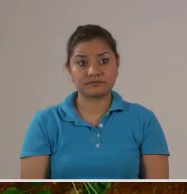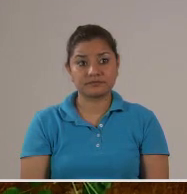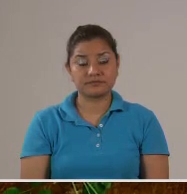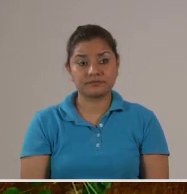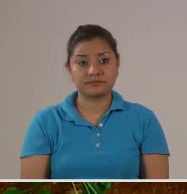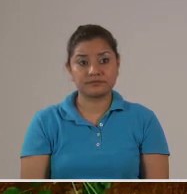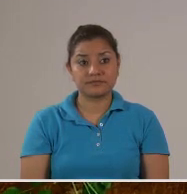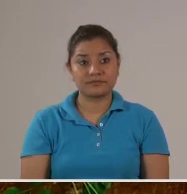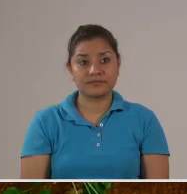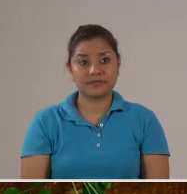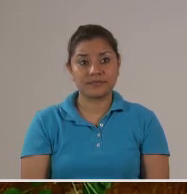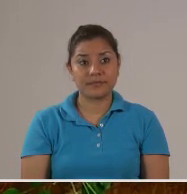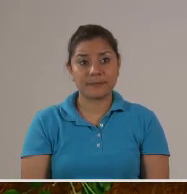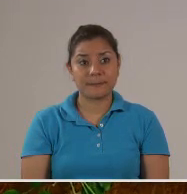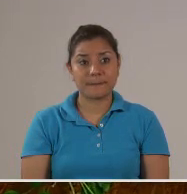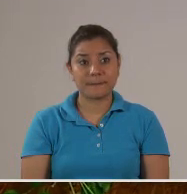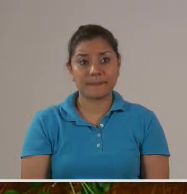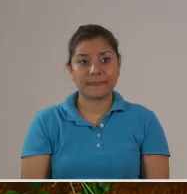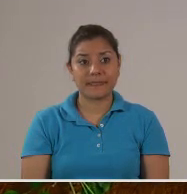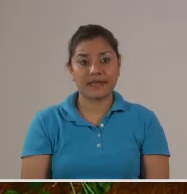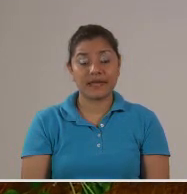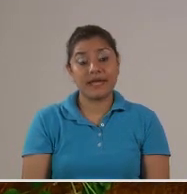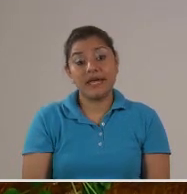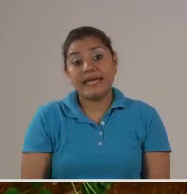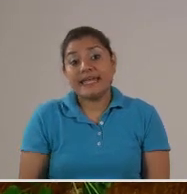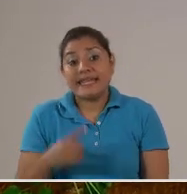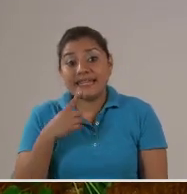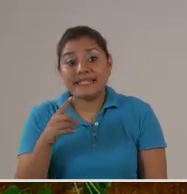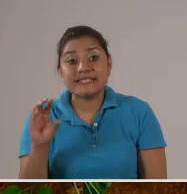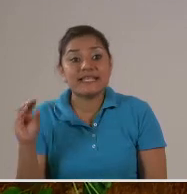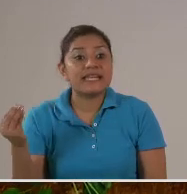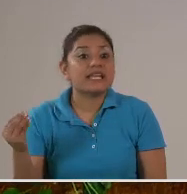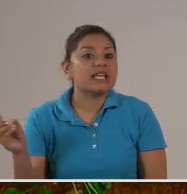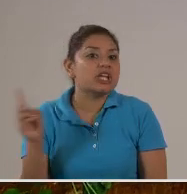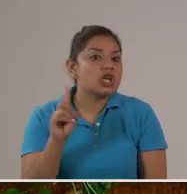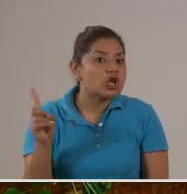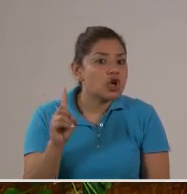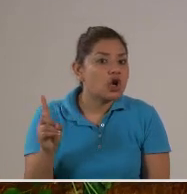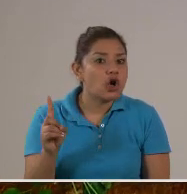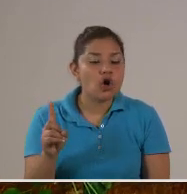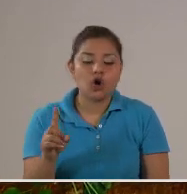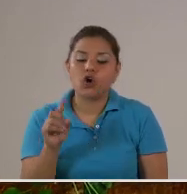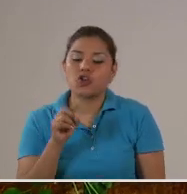étnico Perdón entonces no deberían de hablar Iglesias de indígenas y de